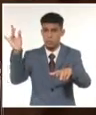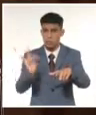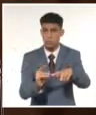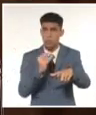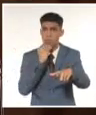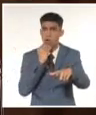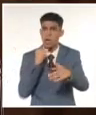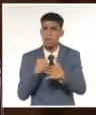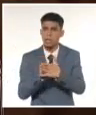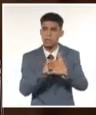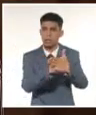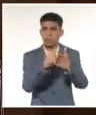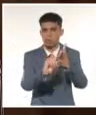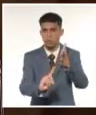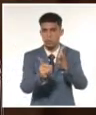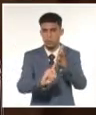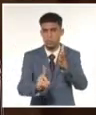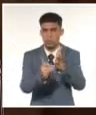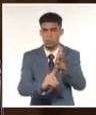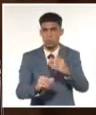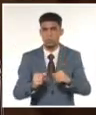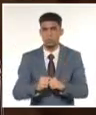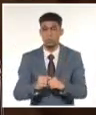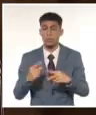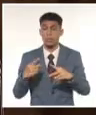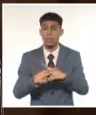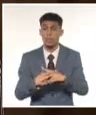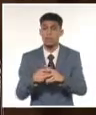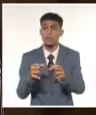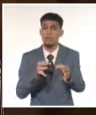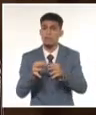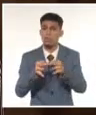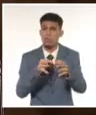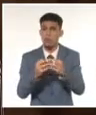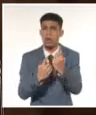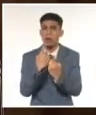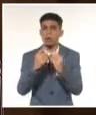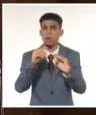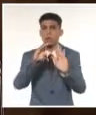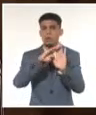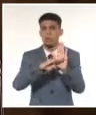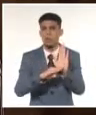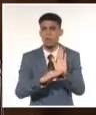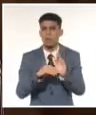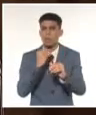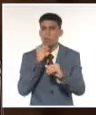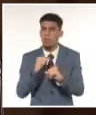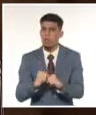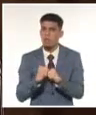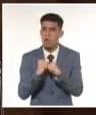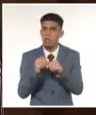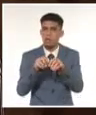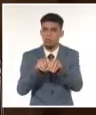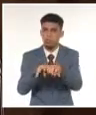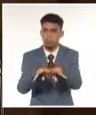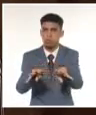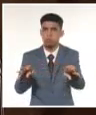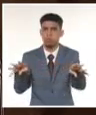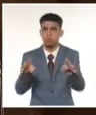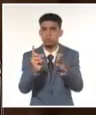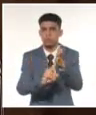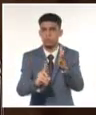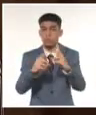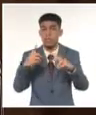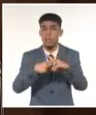la transición energética, y se desarrollan además acciones para recuperar potencia en la generación distribuida y en las